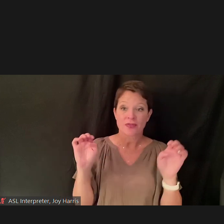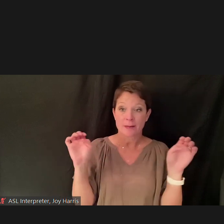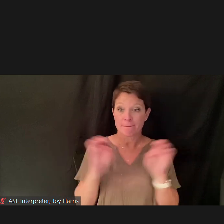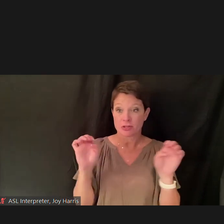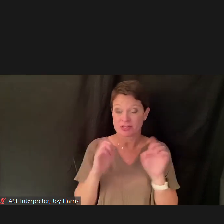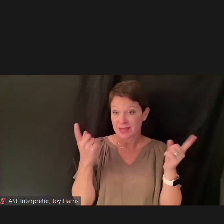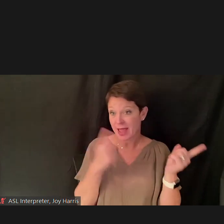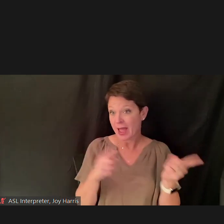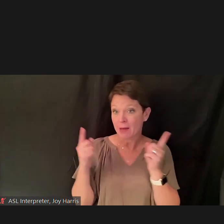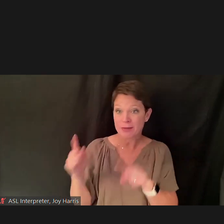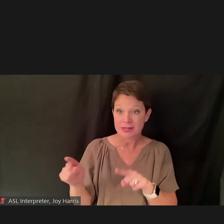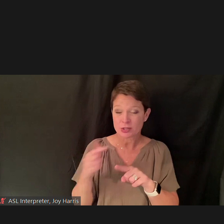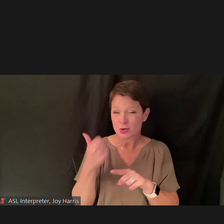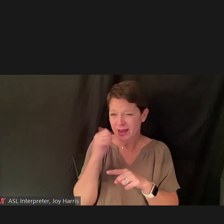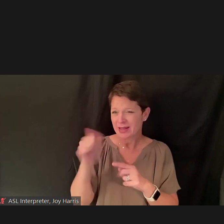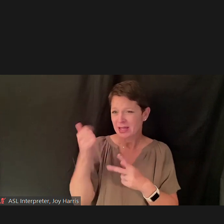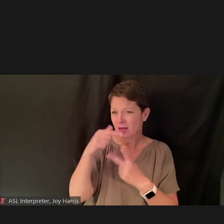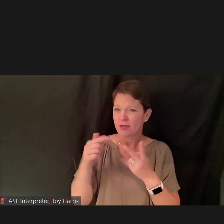pago.